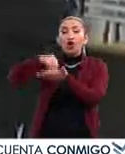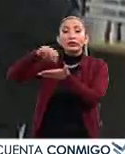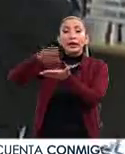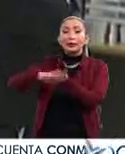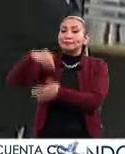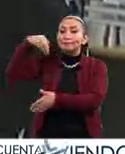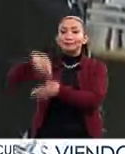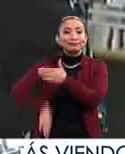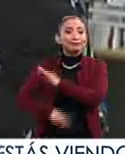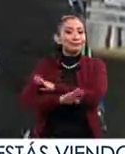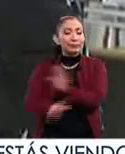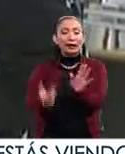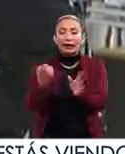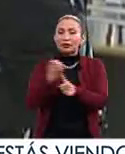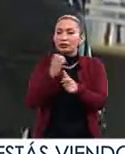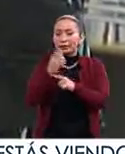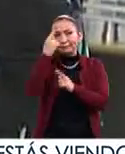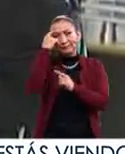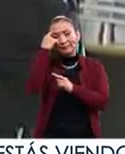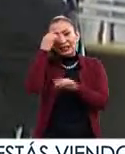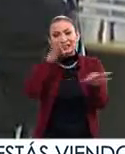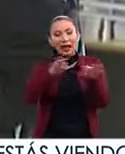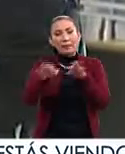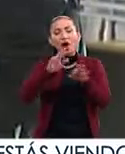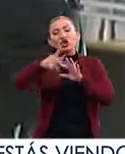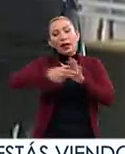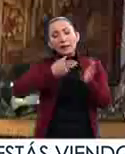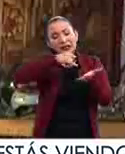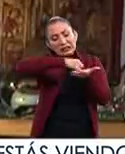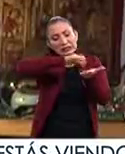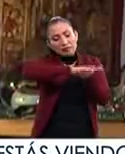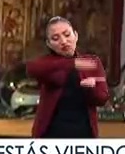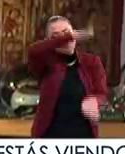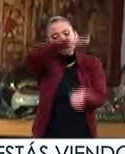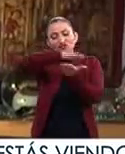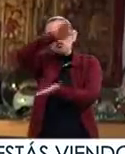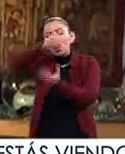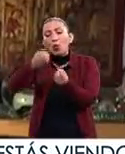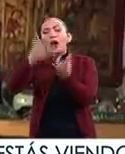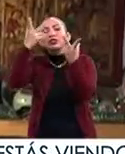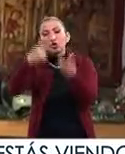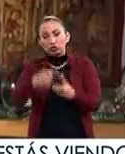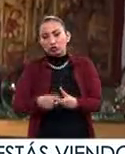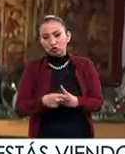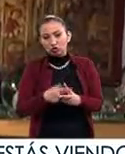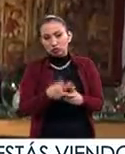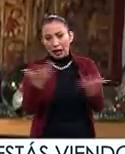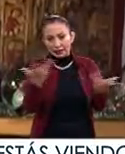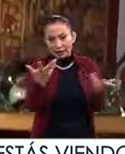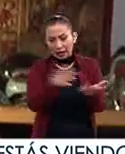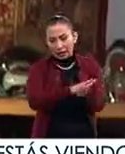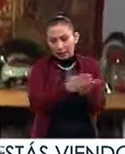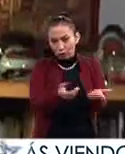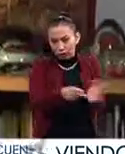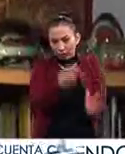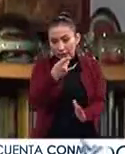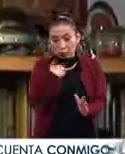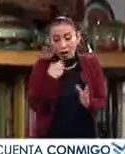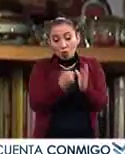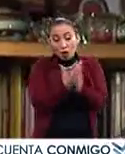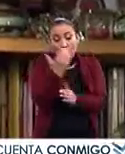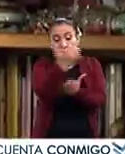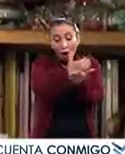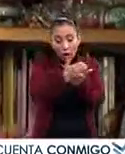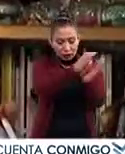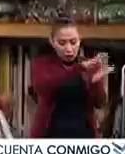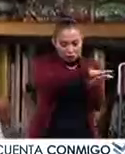contratos. Entonces hay que hacer un trabajo de reimpresión calculado. Porque la idea es que la nueva colección